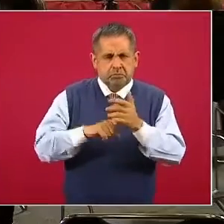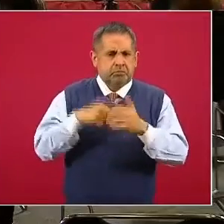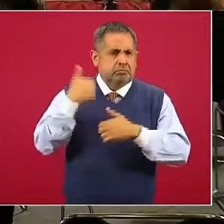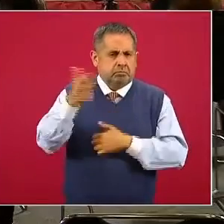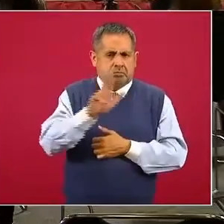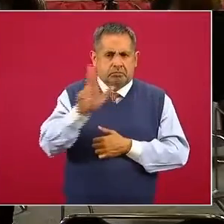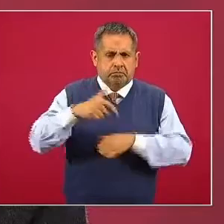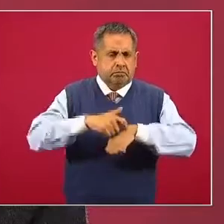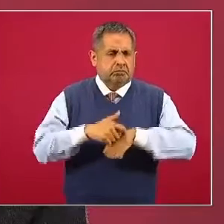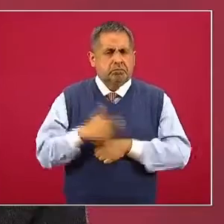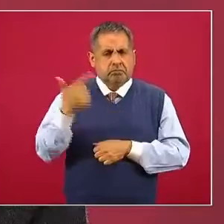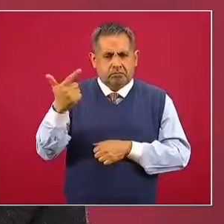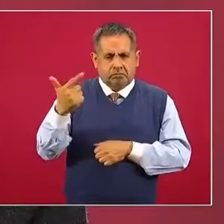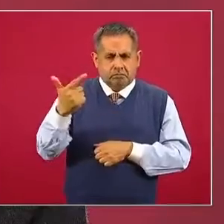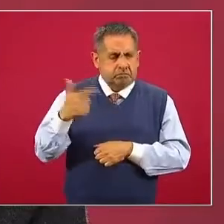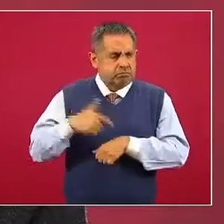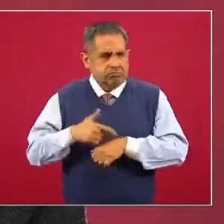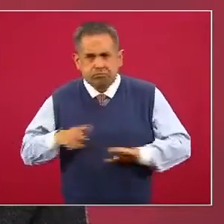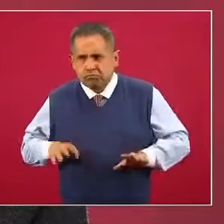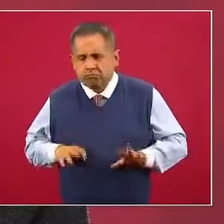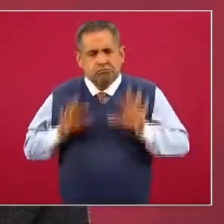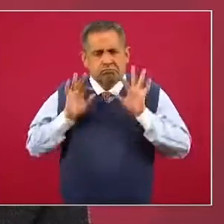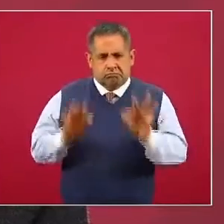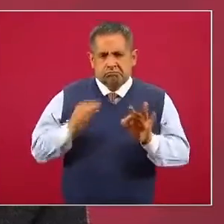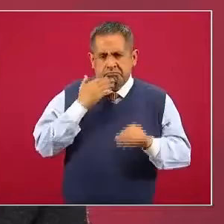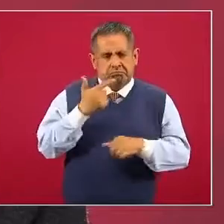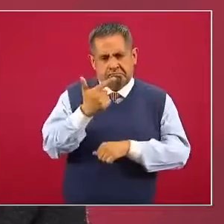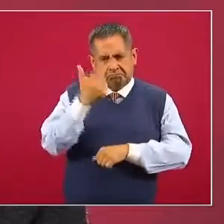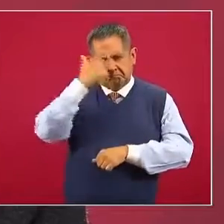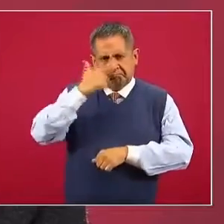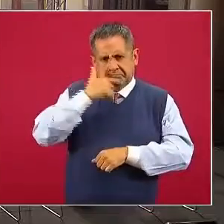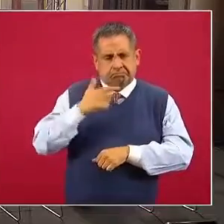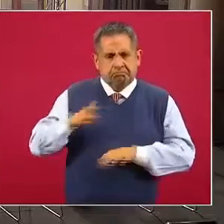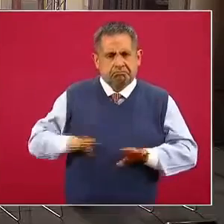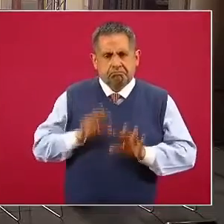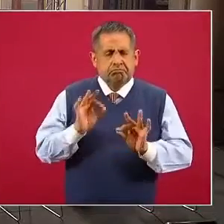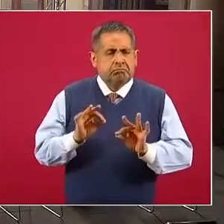horas, es una hora que ya nos resultó conveniente,